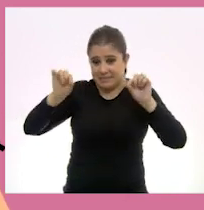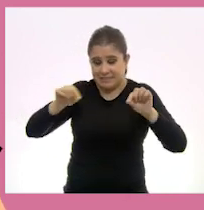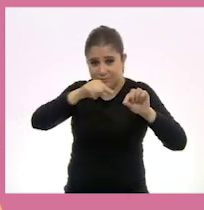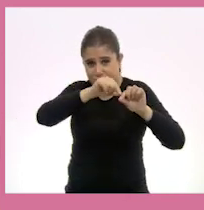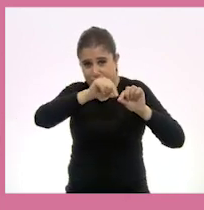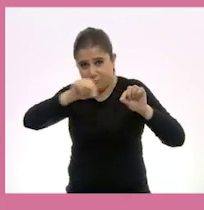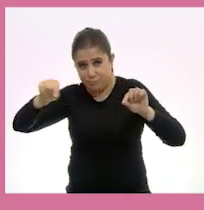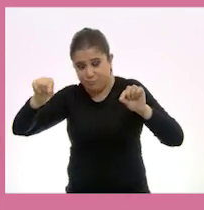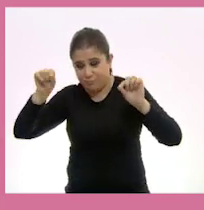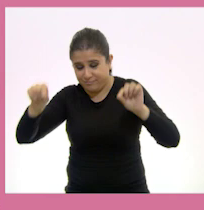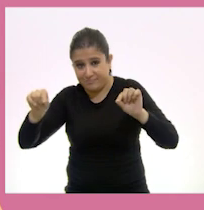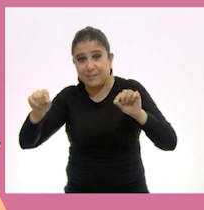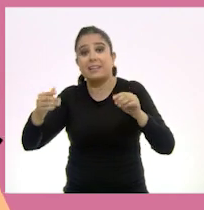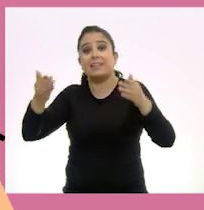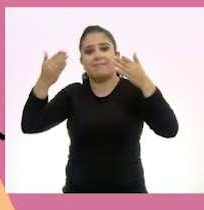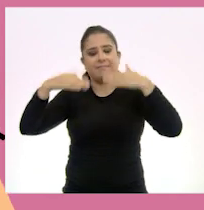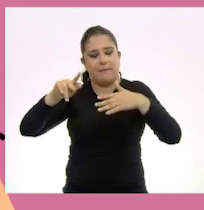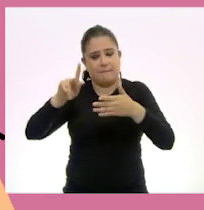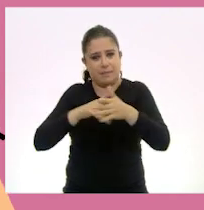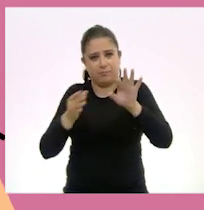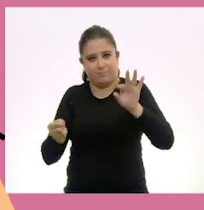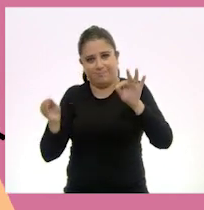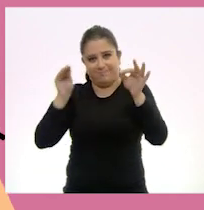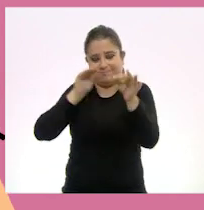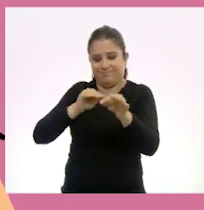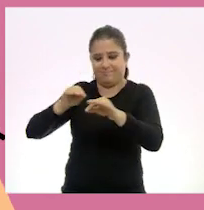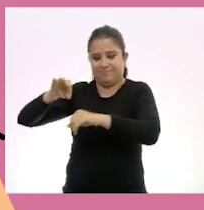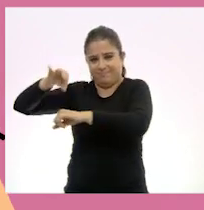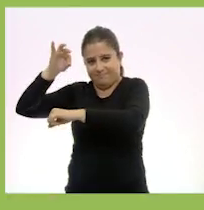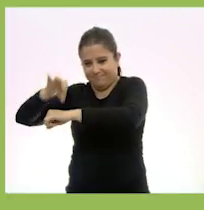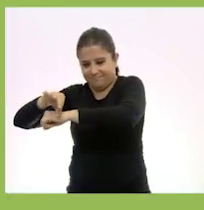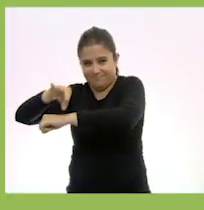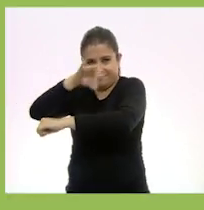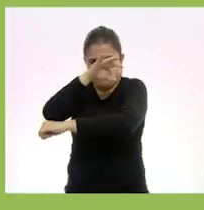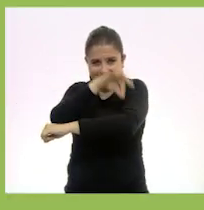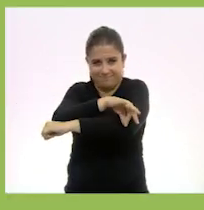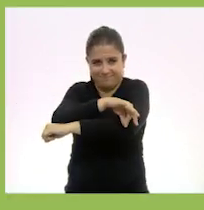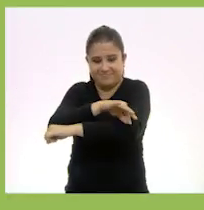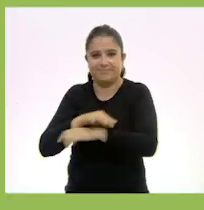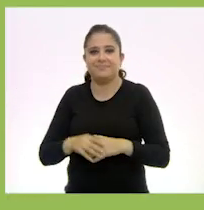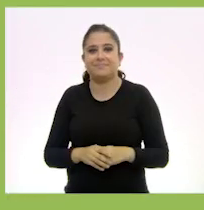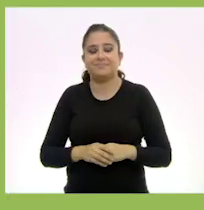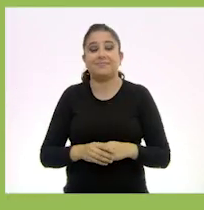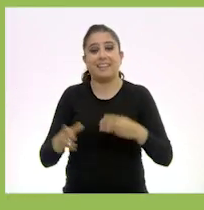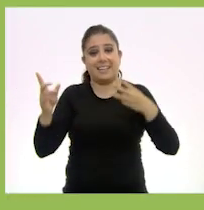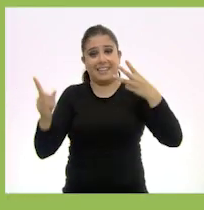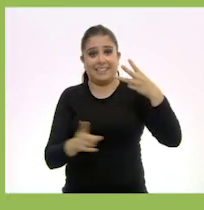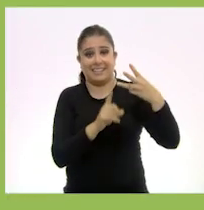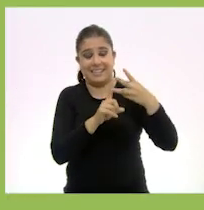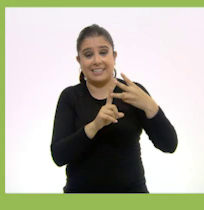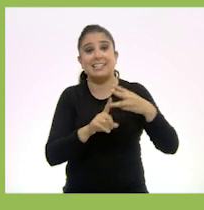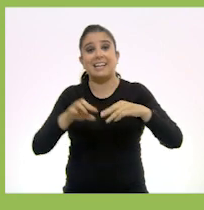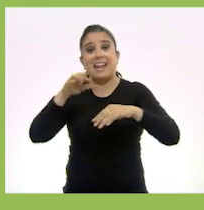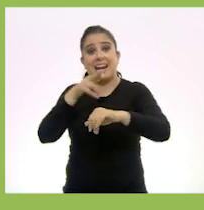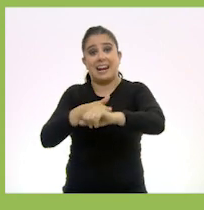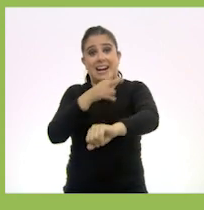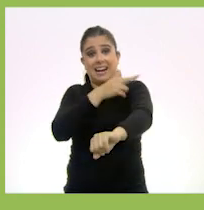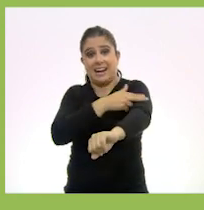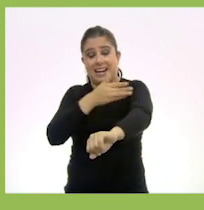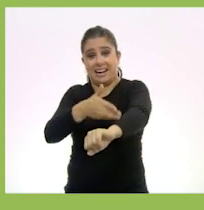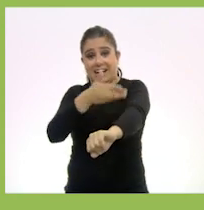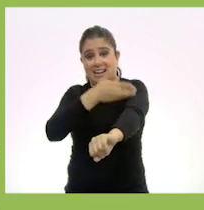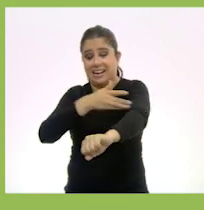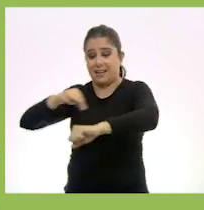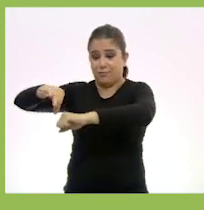arriba. Repite el paso anterior del otro lado de la playera. 3. Traza la línea